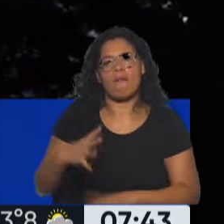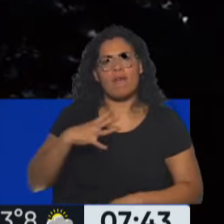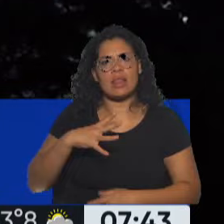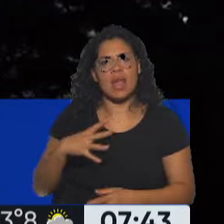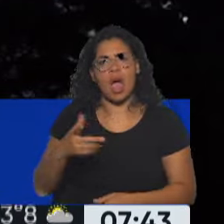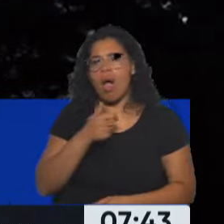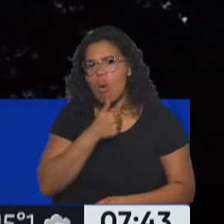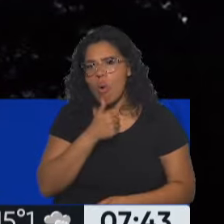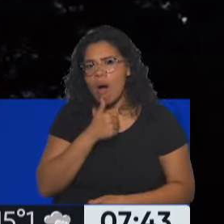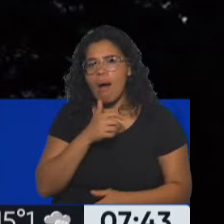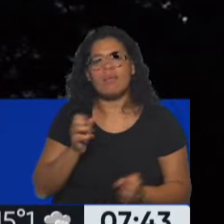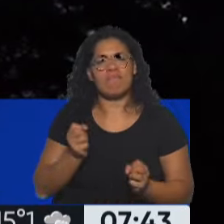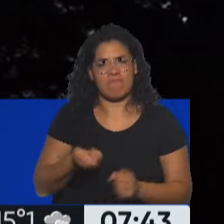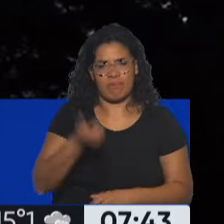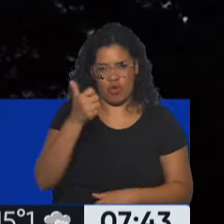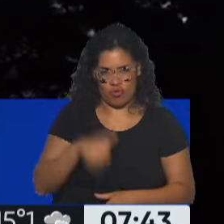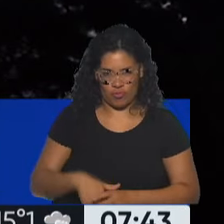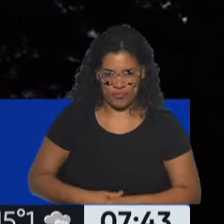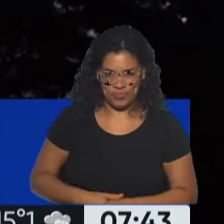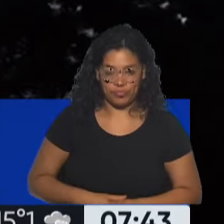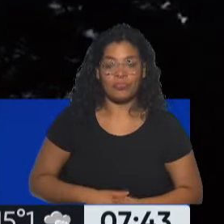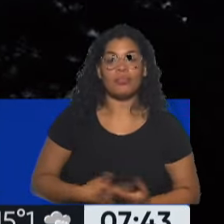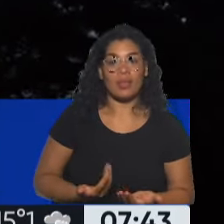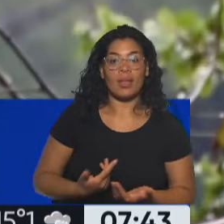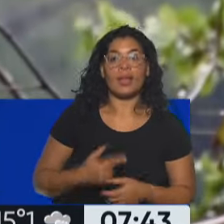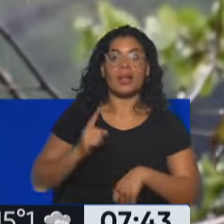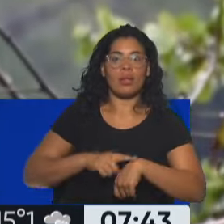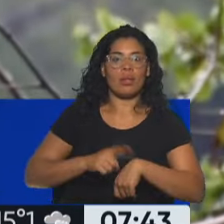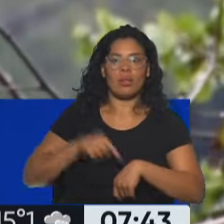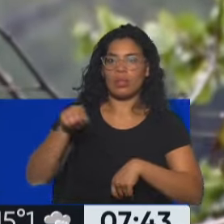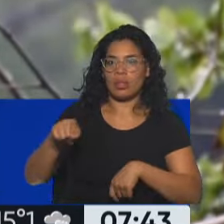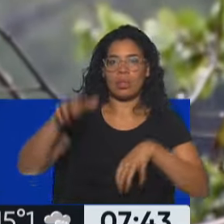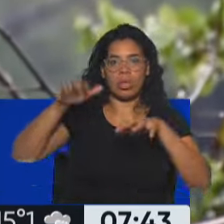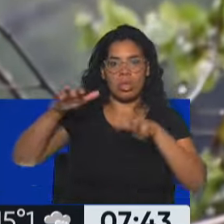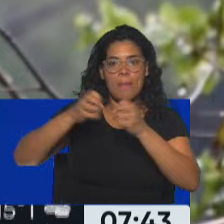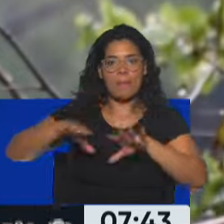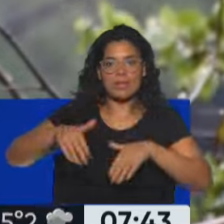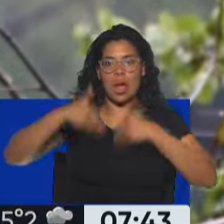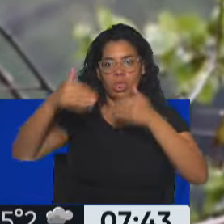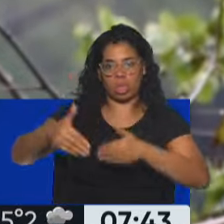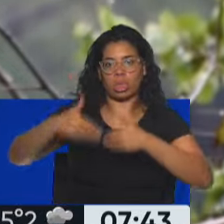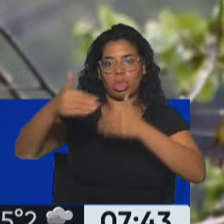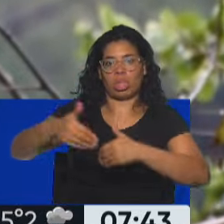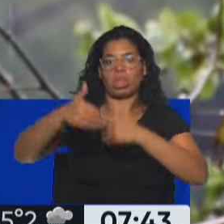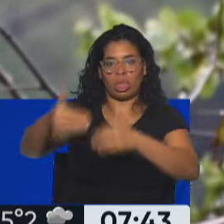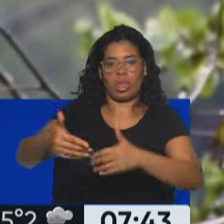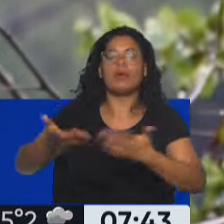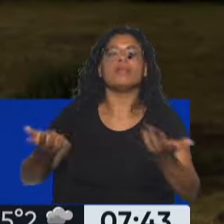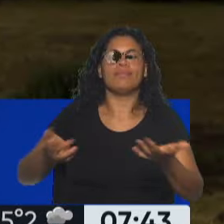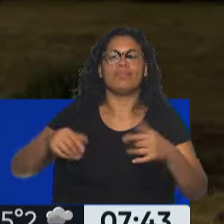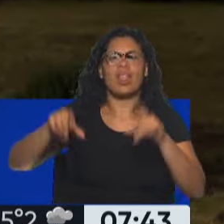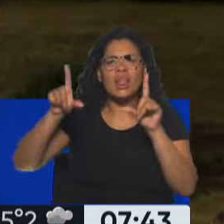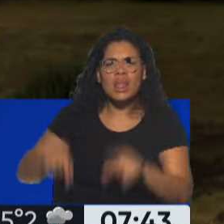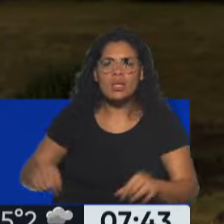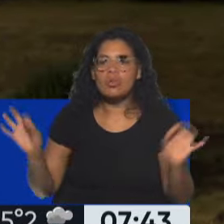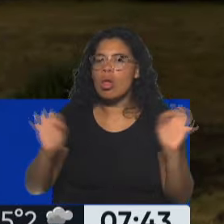verano gracias al retraso de la niña y con una intensidad atemperada se prevé un noviembre